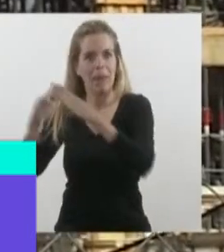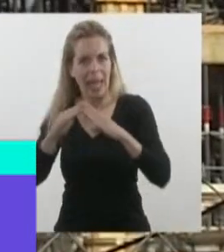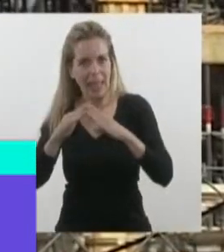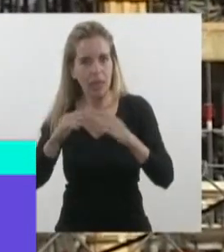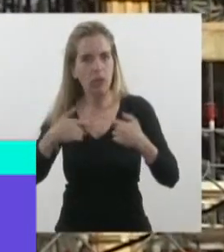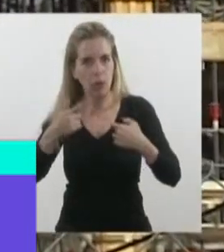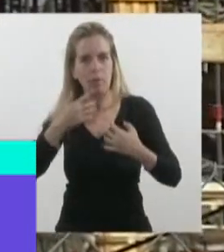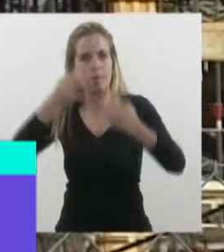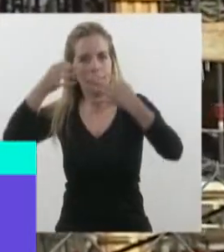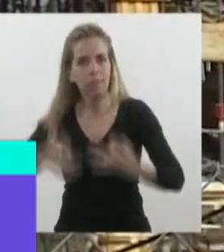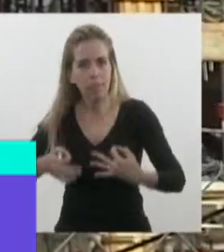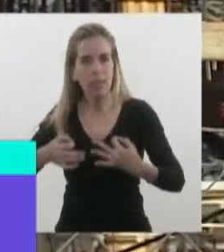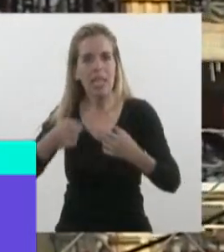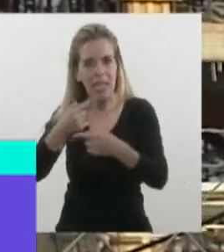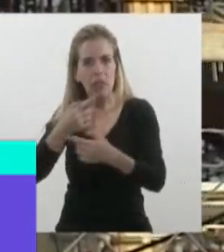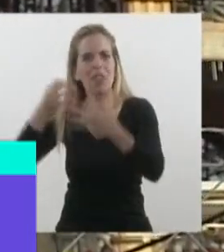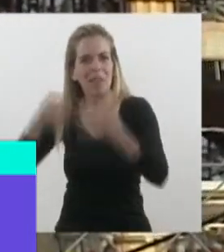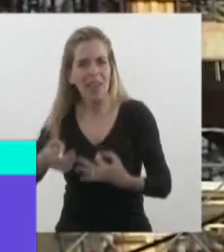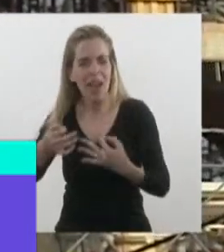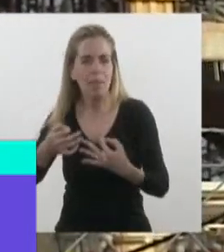sentido. Tuvo mucho sentido.